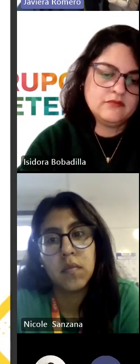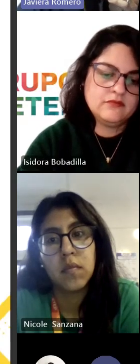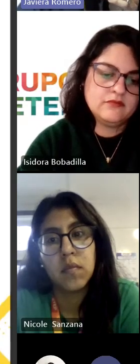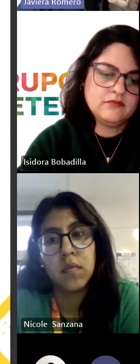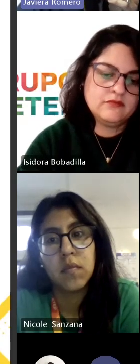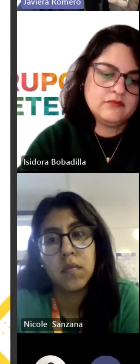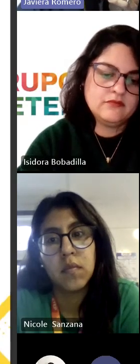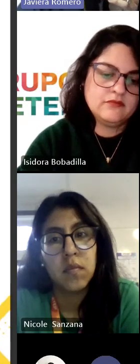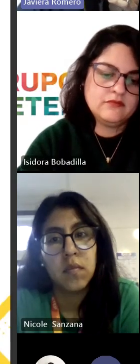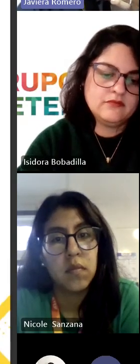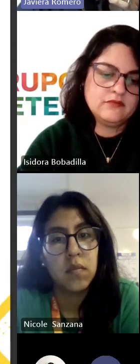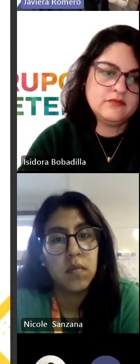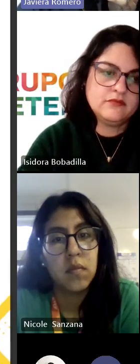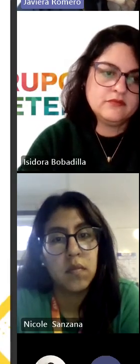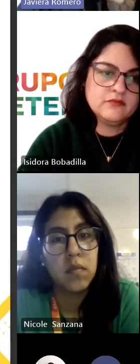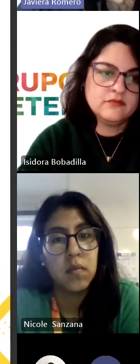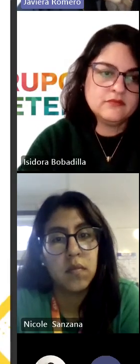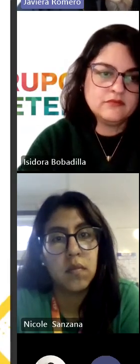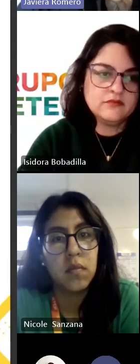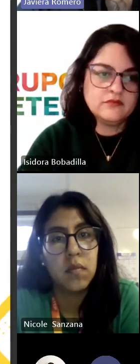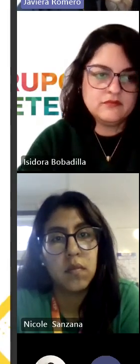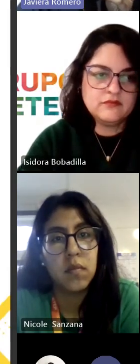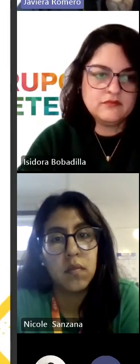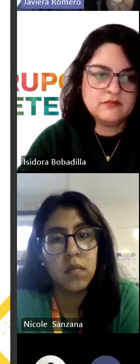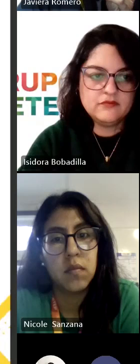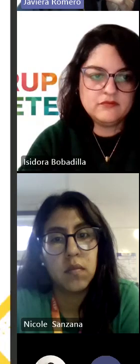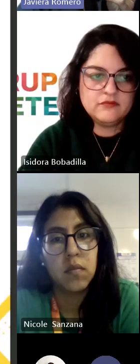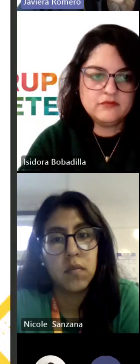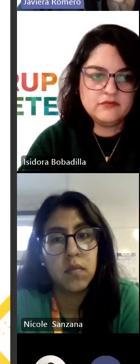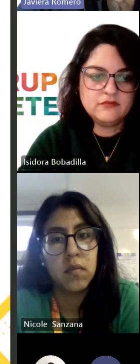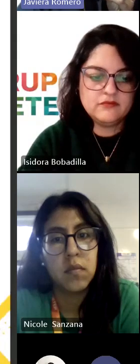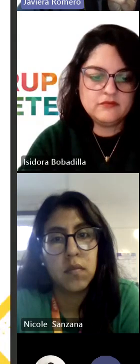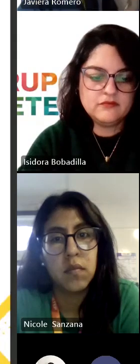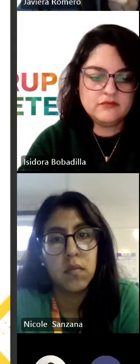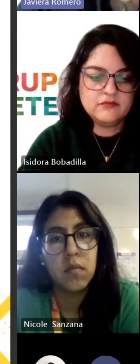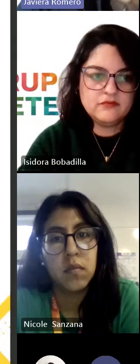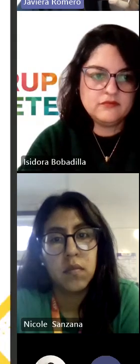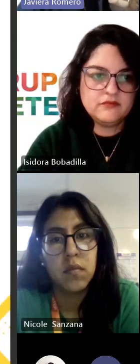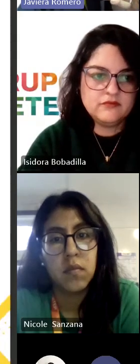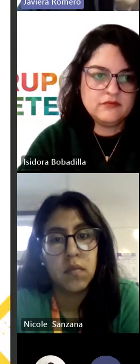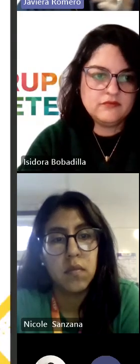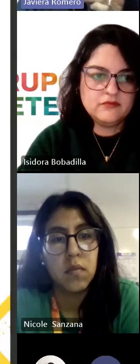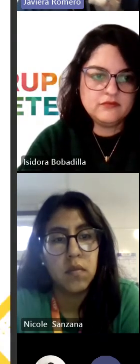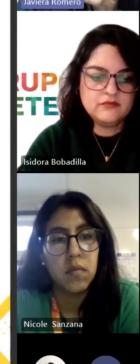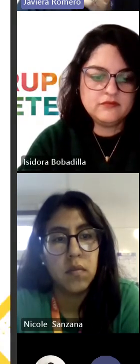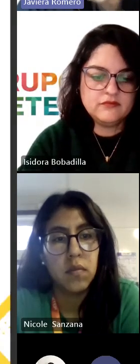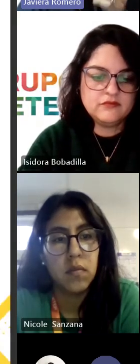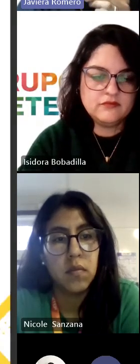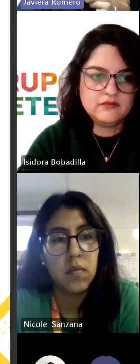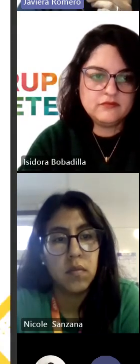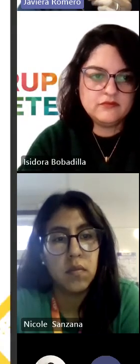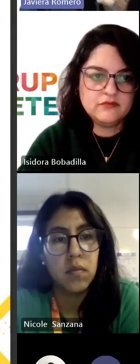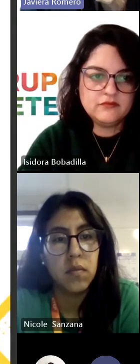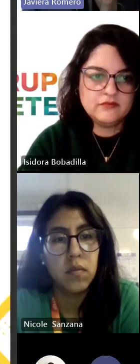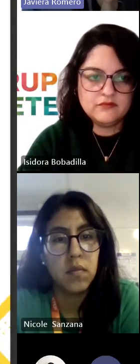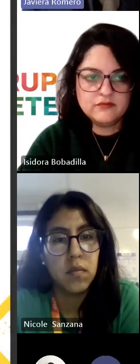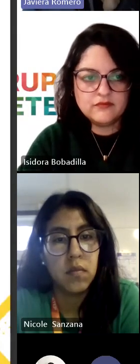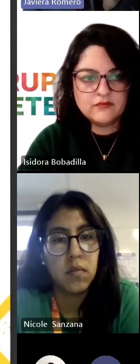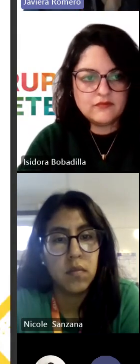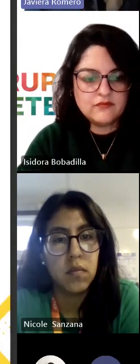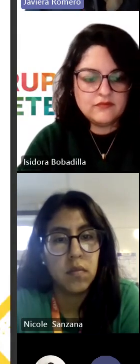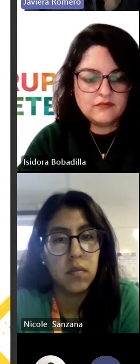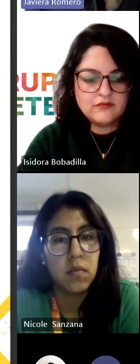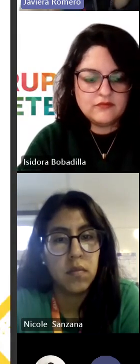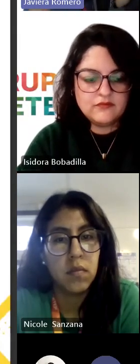más personales de cada niño, niña y adolescente. Bien, bueno, vamos a ir avanzando porque si no, no nos va a dar el tiempo para